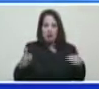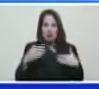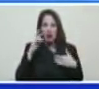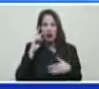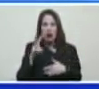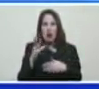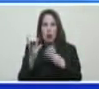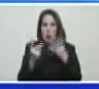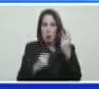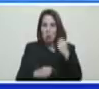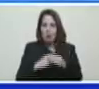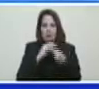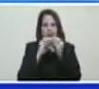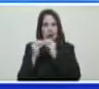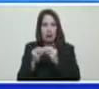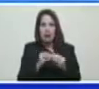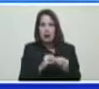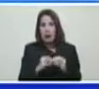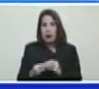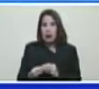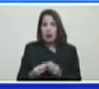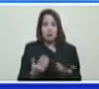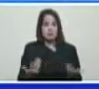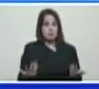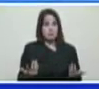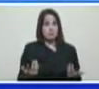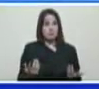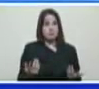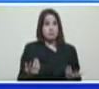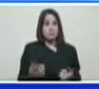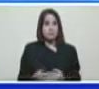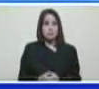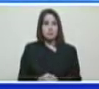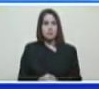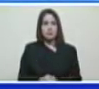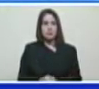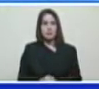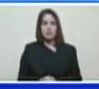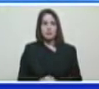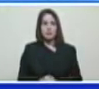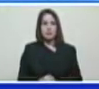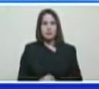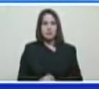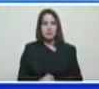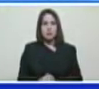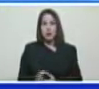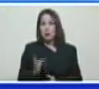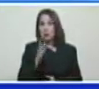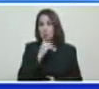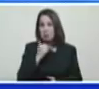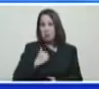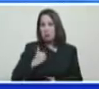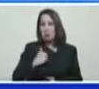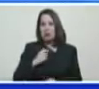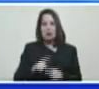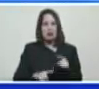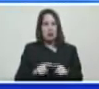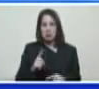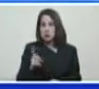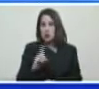llegar a 2,300000 viviendas y no es cualquier cosa